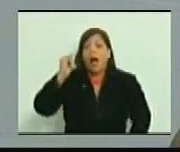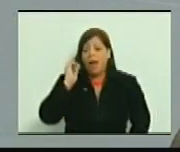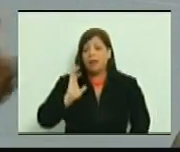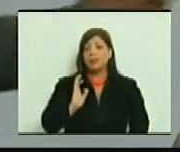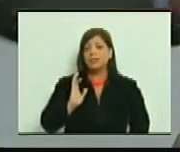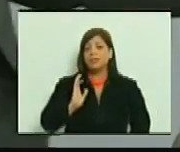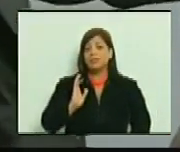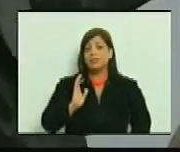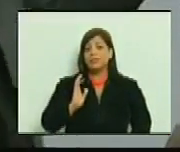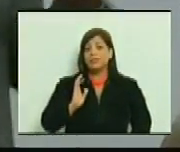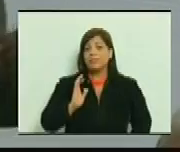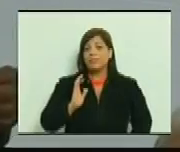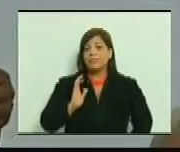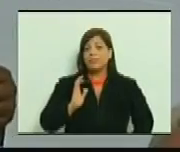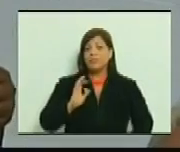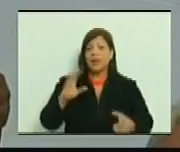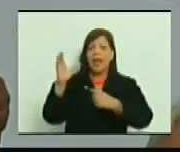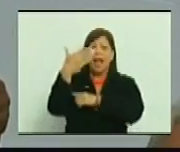¿Por qué no existe Agropatria?